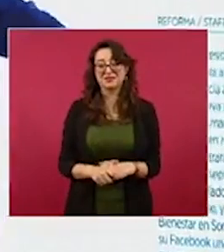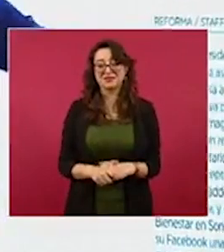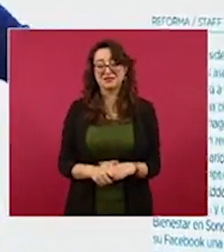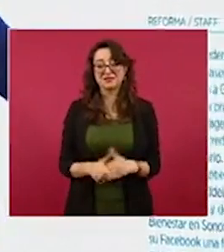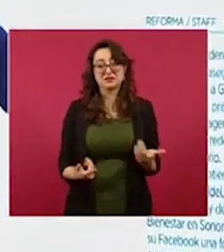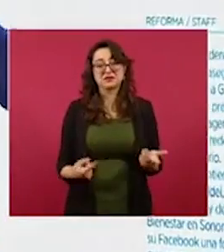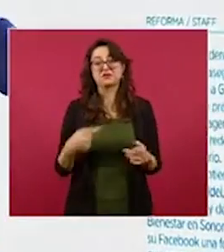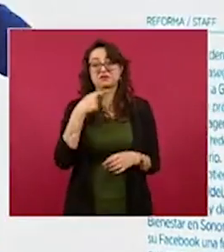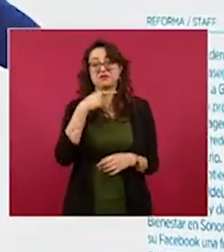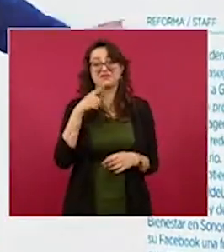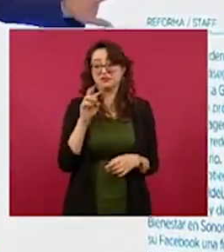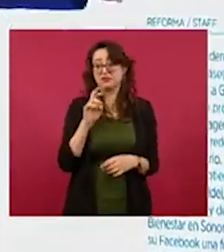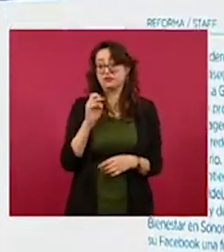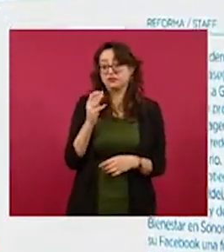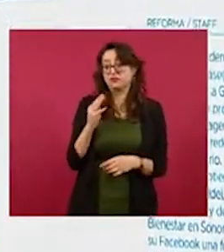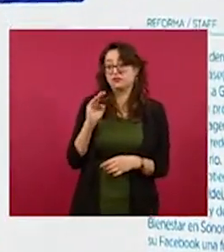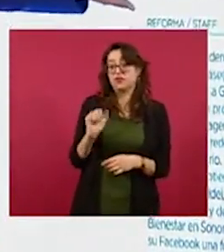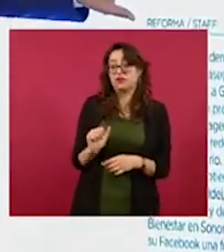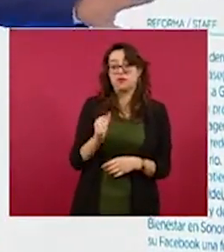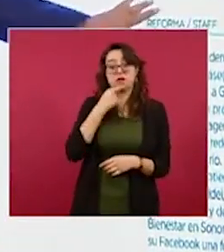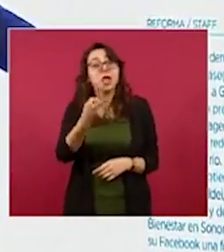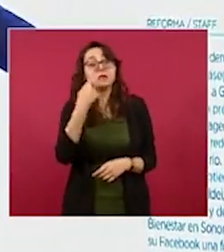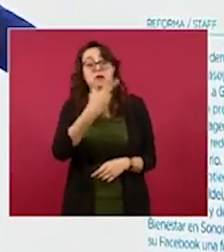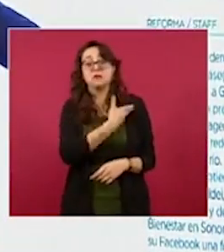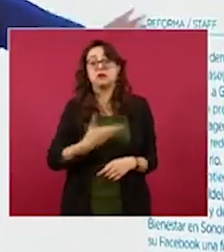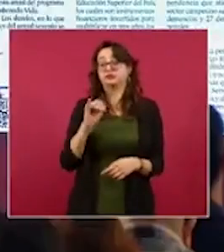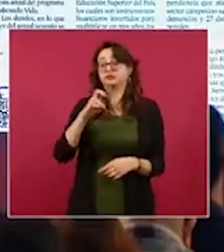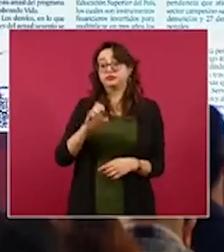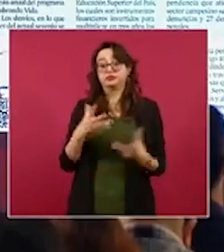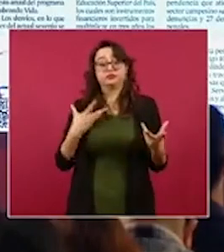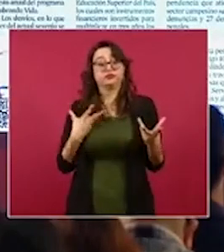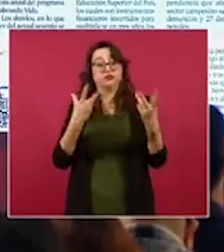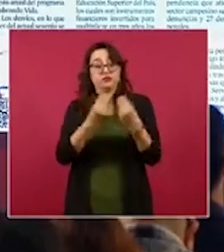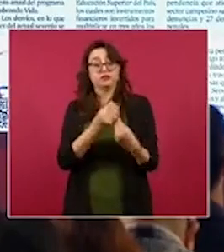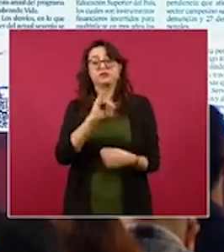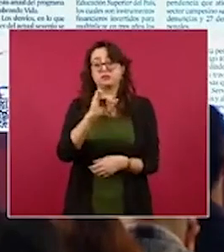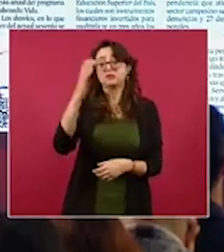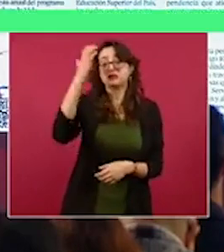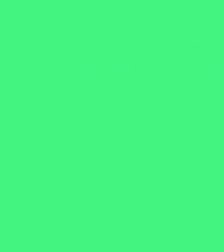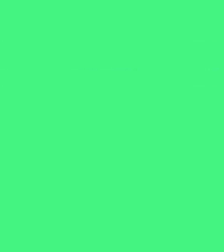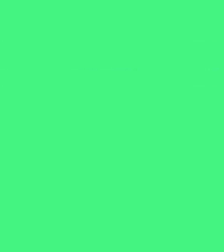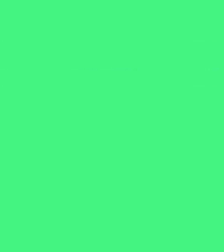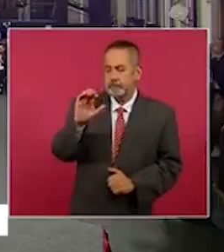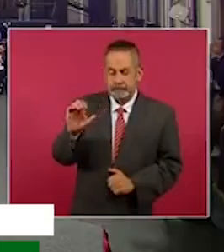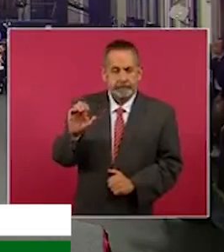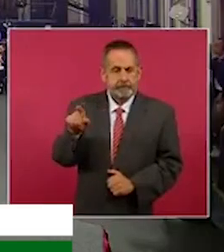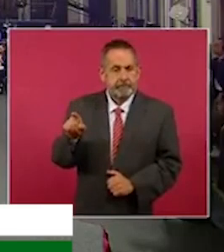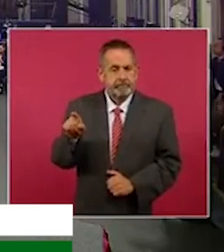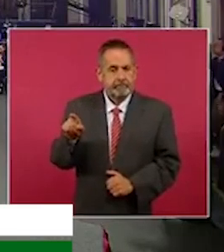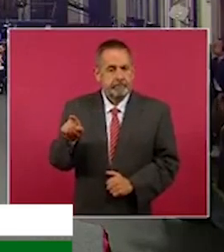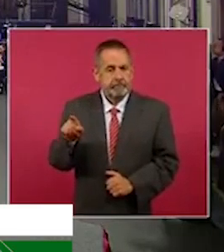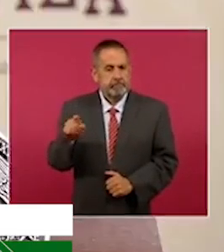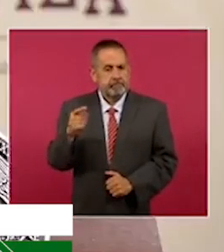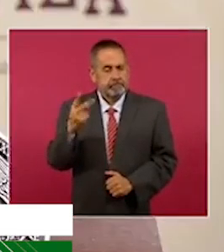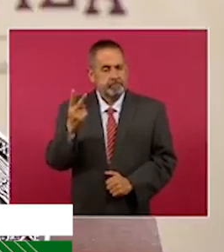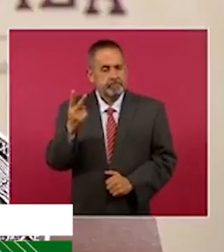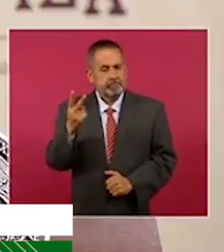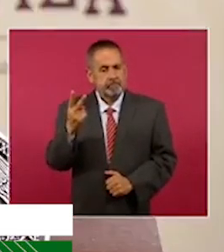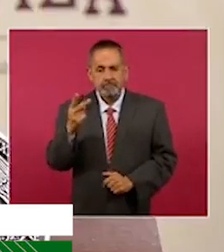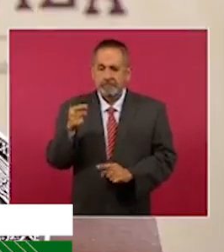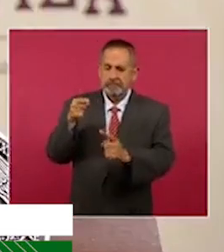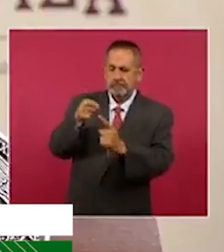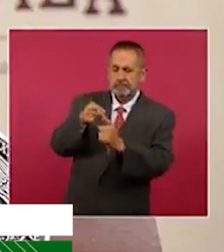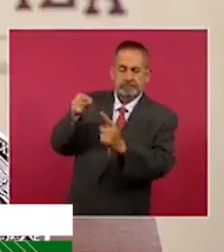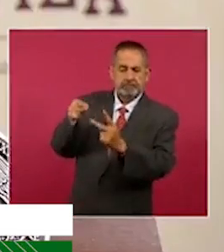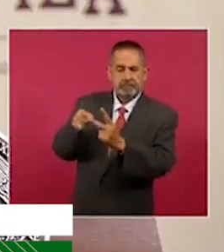Aquí pues lo que dicen es que yo mentí, que sí la conocía. El titular de la Comisión Federal